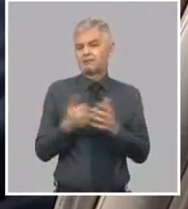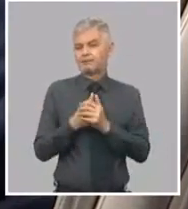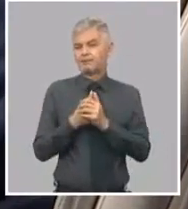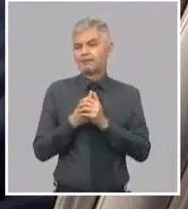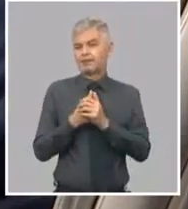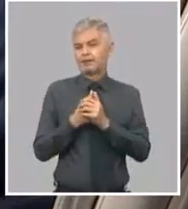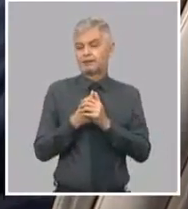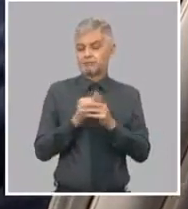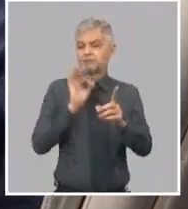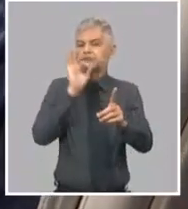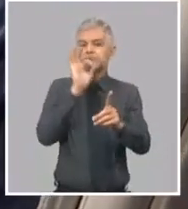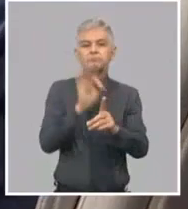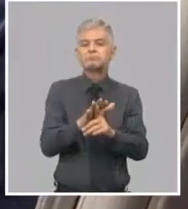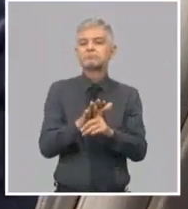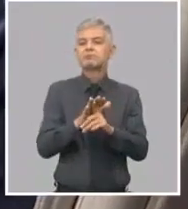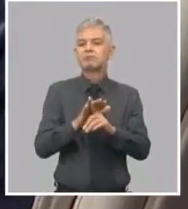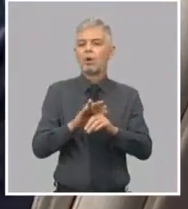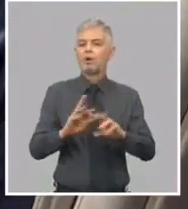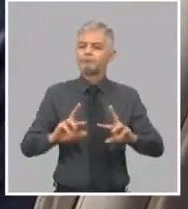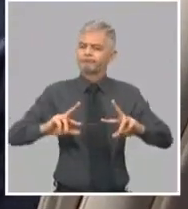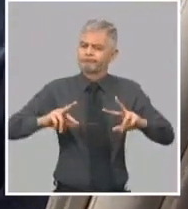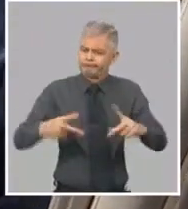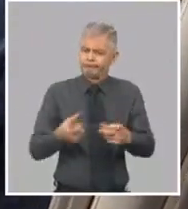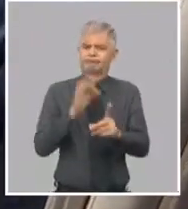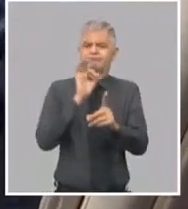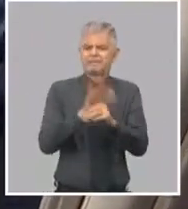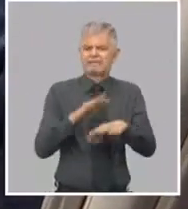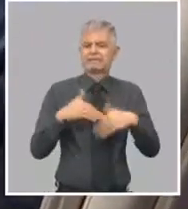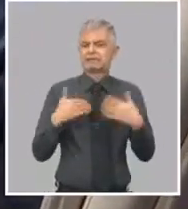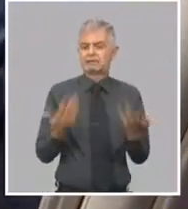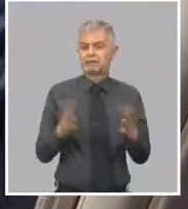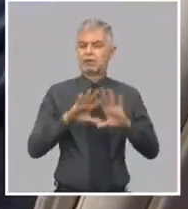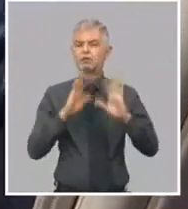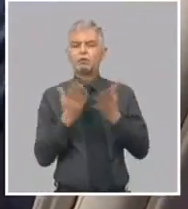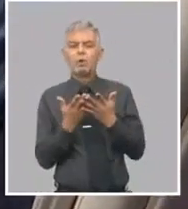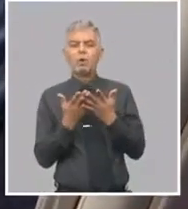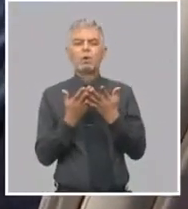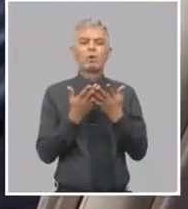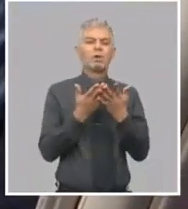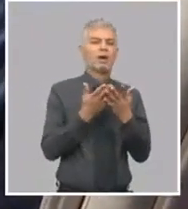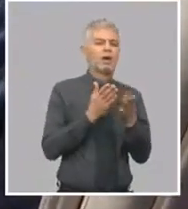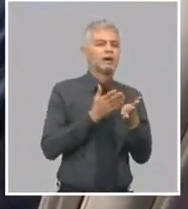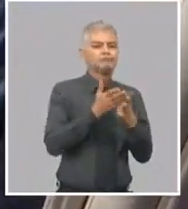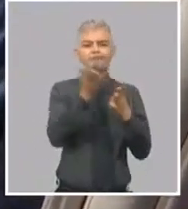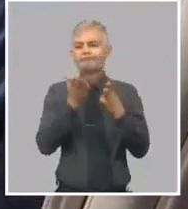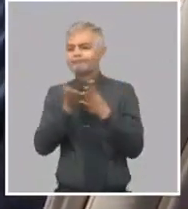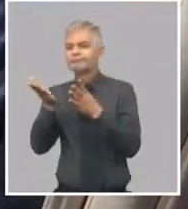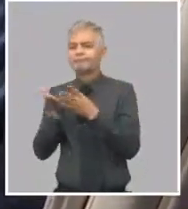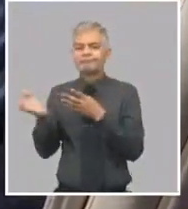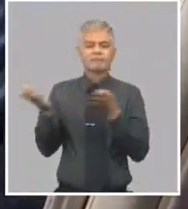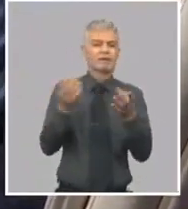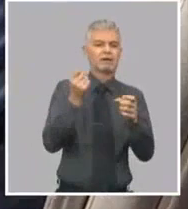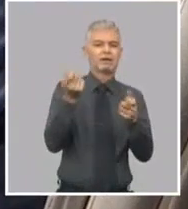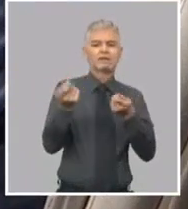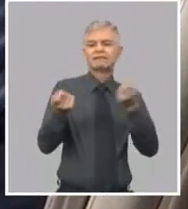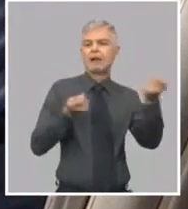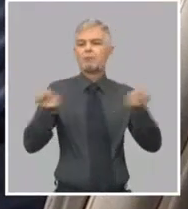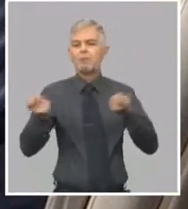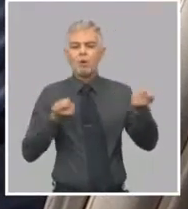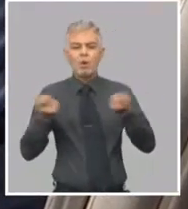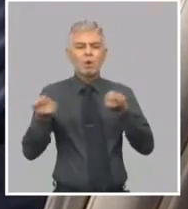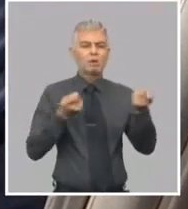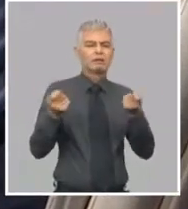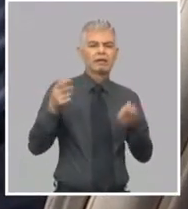el comienzo o re comienzo de todas las líneas de transporte urbanos o transporte